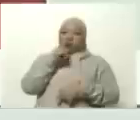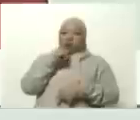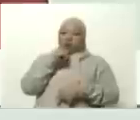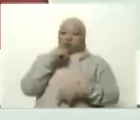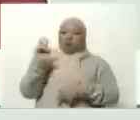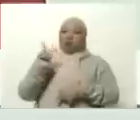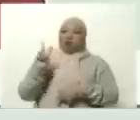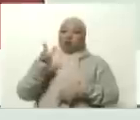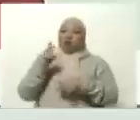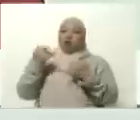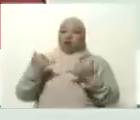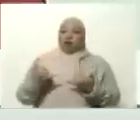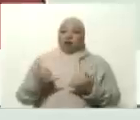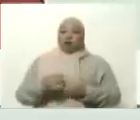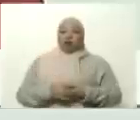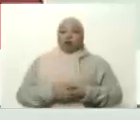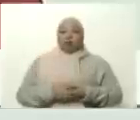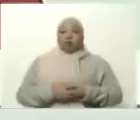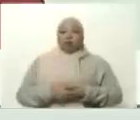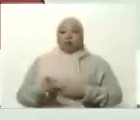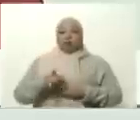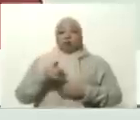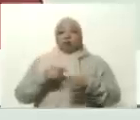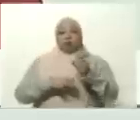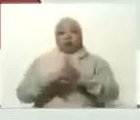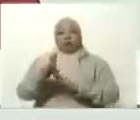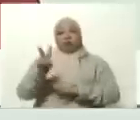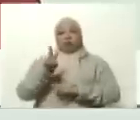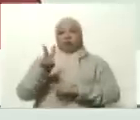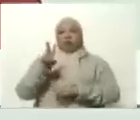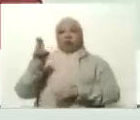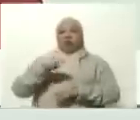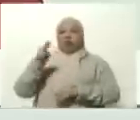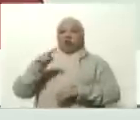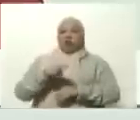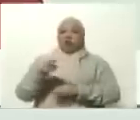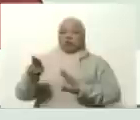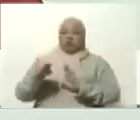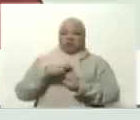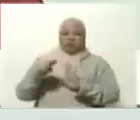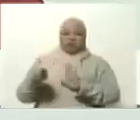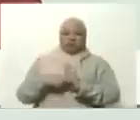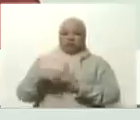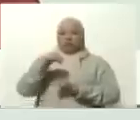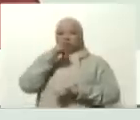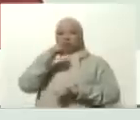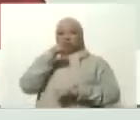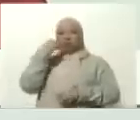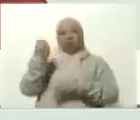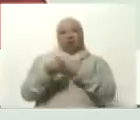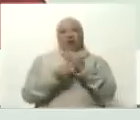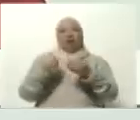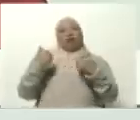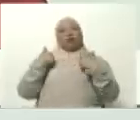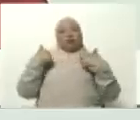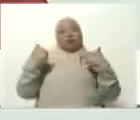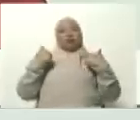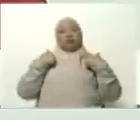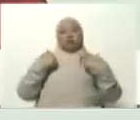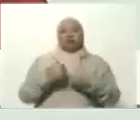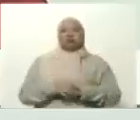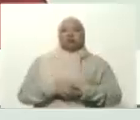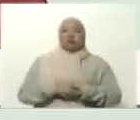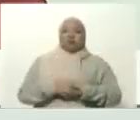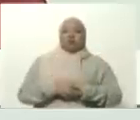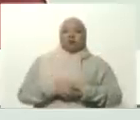es verdad. Eso no es verdad. No ha levantado ninguna sanción, al contrario. Inmediatamente hubo gente que mandó sus